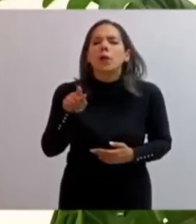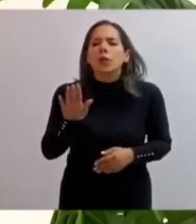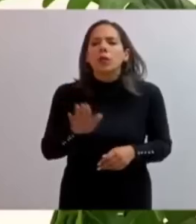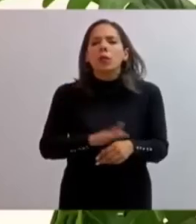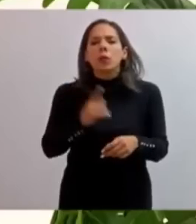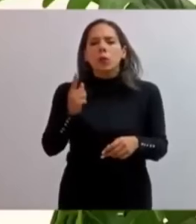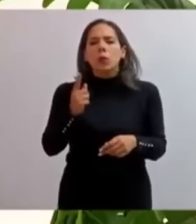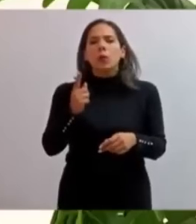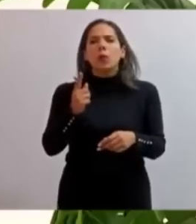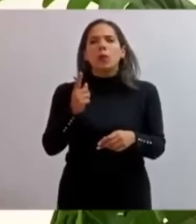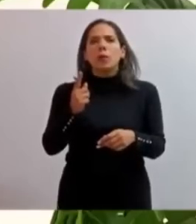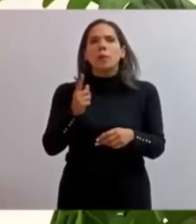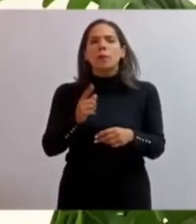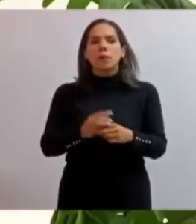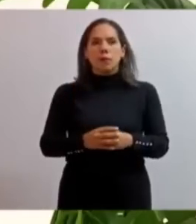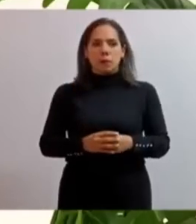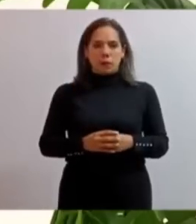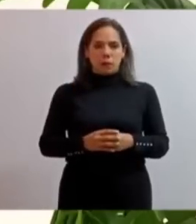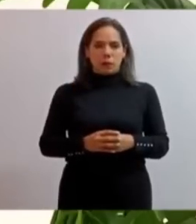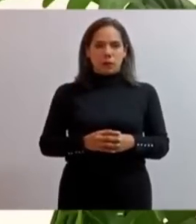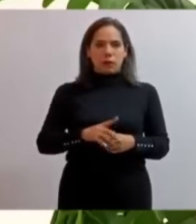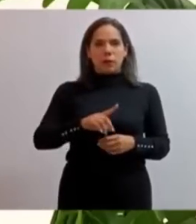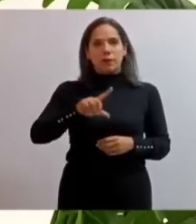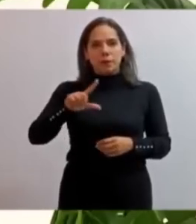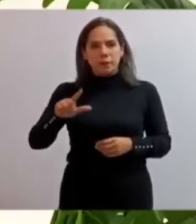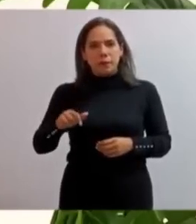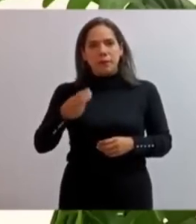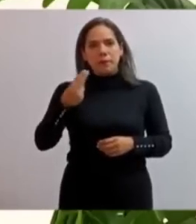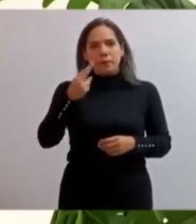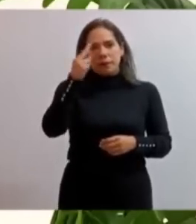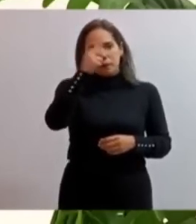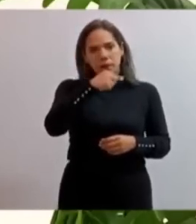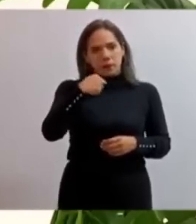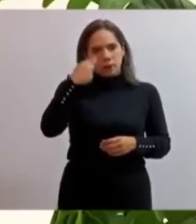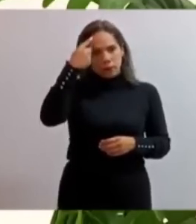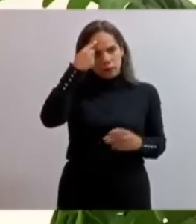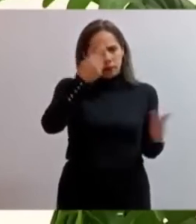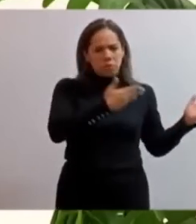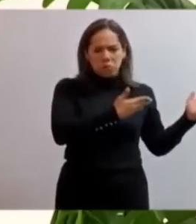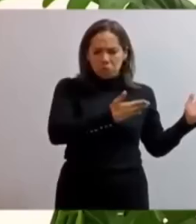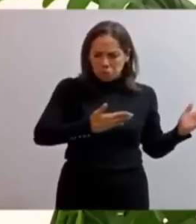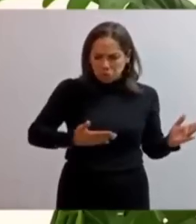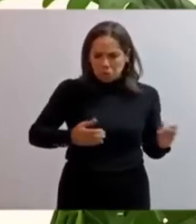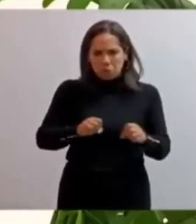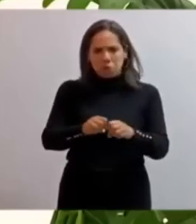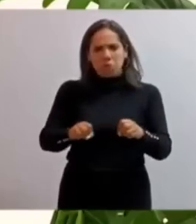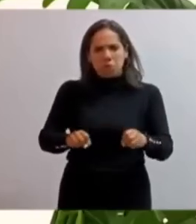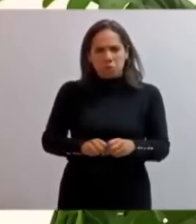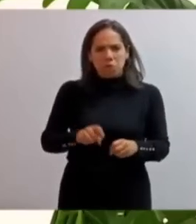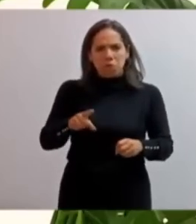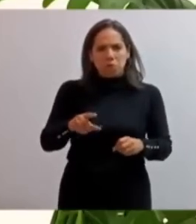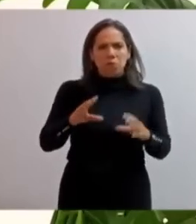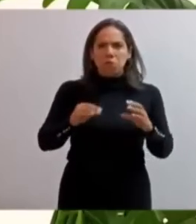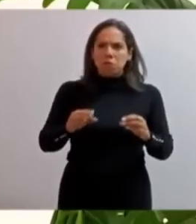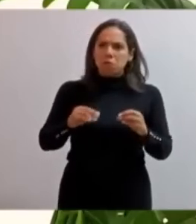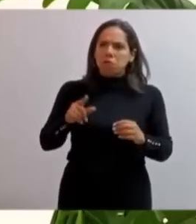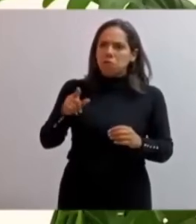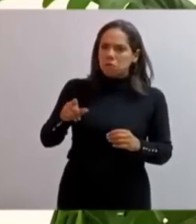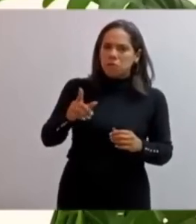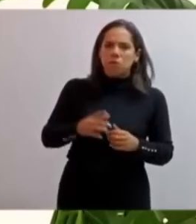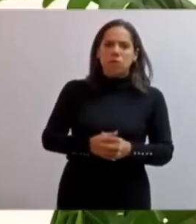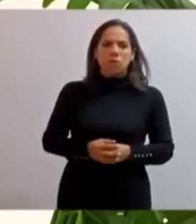que hiciste. Y después de 2 horas regresó al salón de clase con la niña y les dijo, la niña les